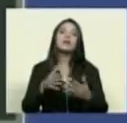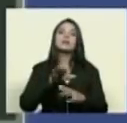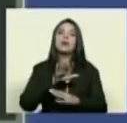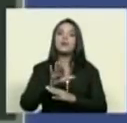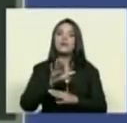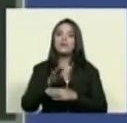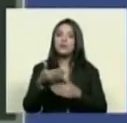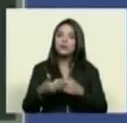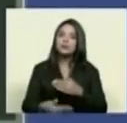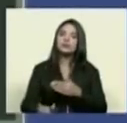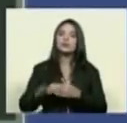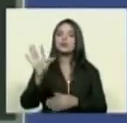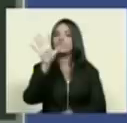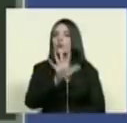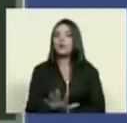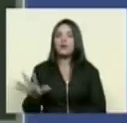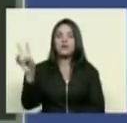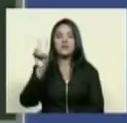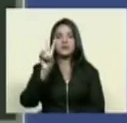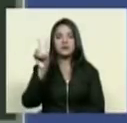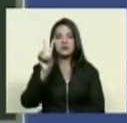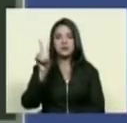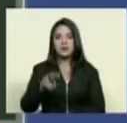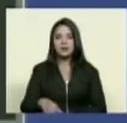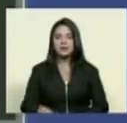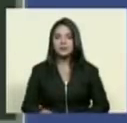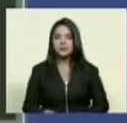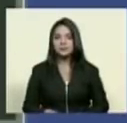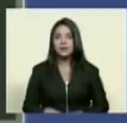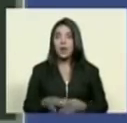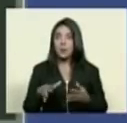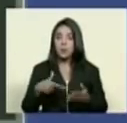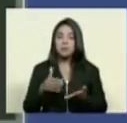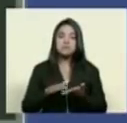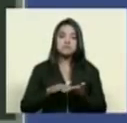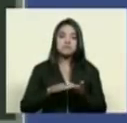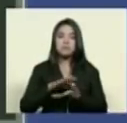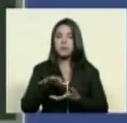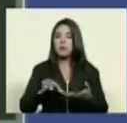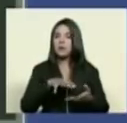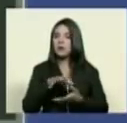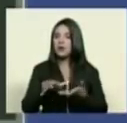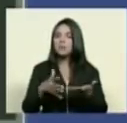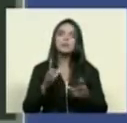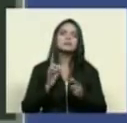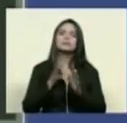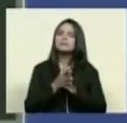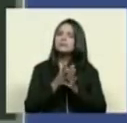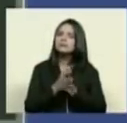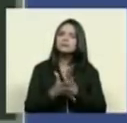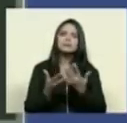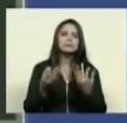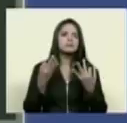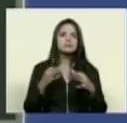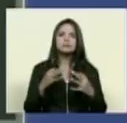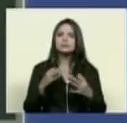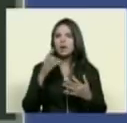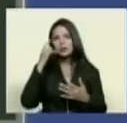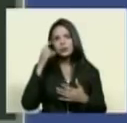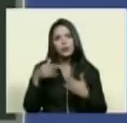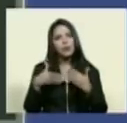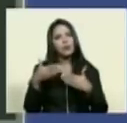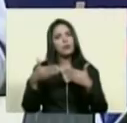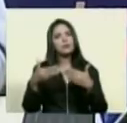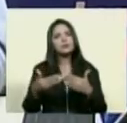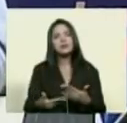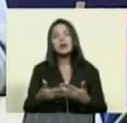futuro que se merecen las venezolanas y los venezolanos, en resolver los problemas relacionados con la cotidianidad del